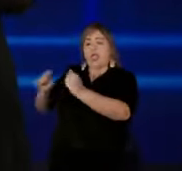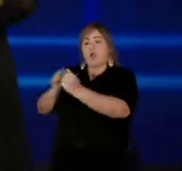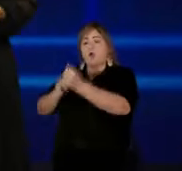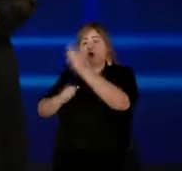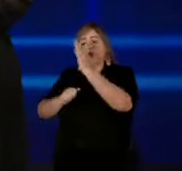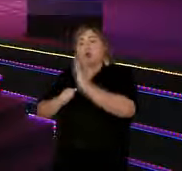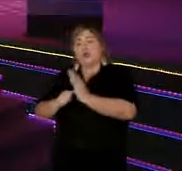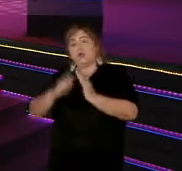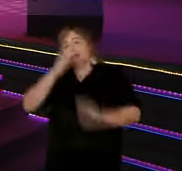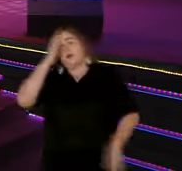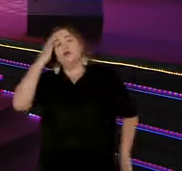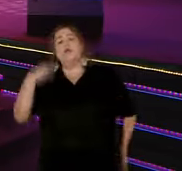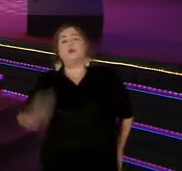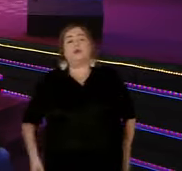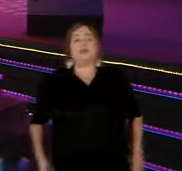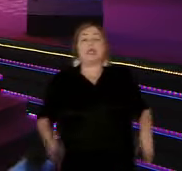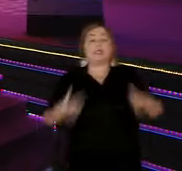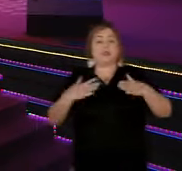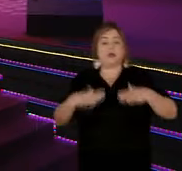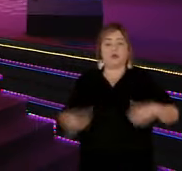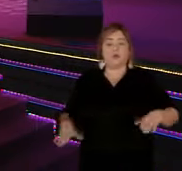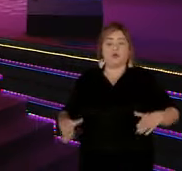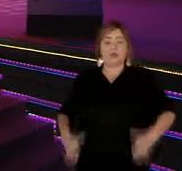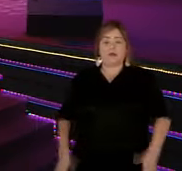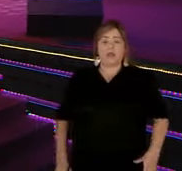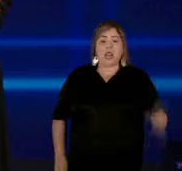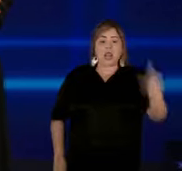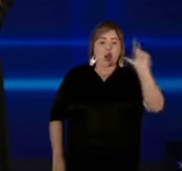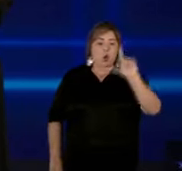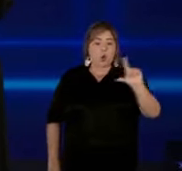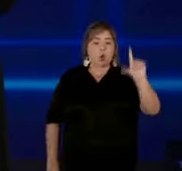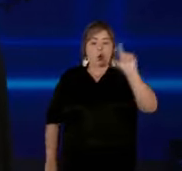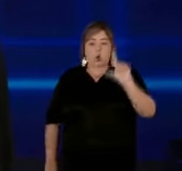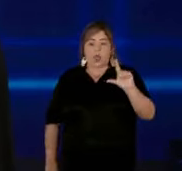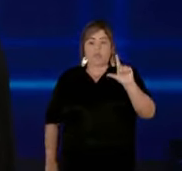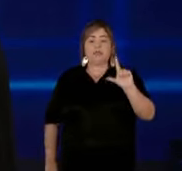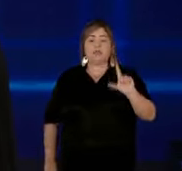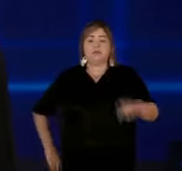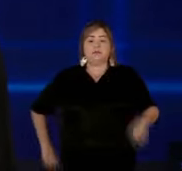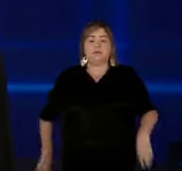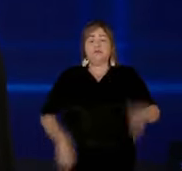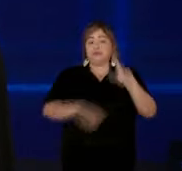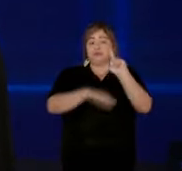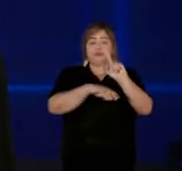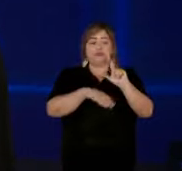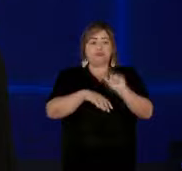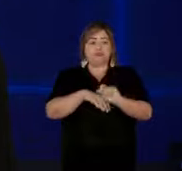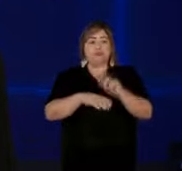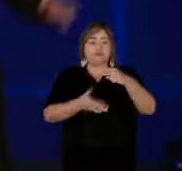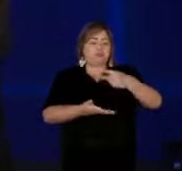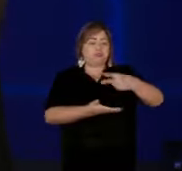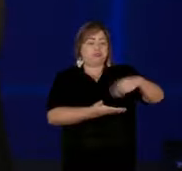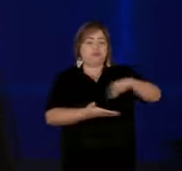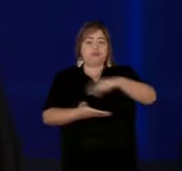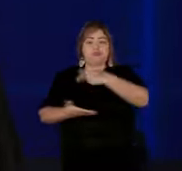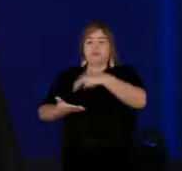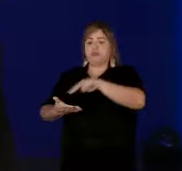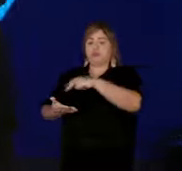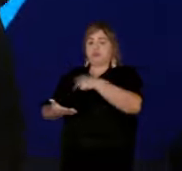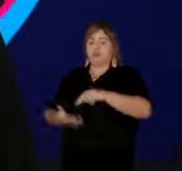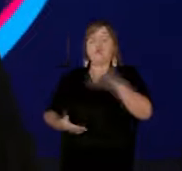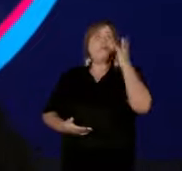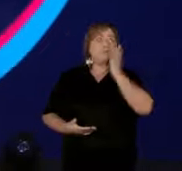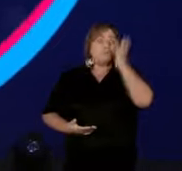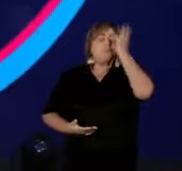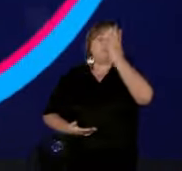esos uniformes, es que usted no sabe. Él viene los lunes uniformado y todo para acá. A él lo tiene que ver el Señor, es una